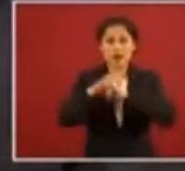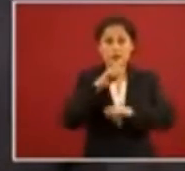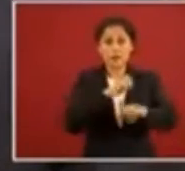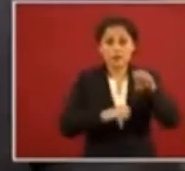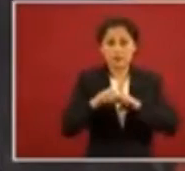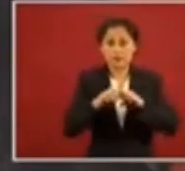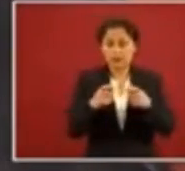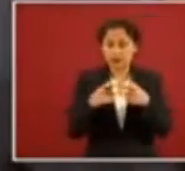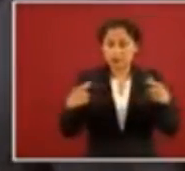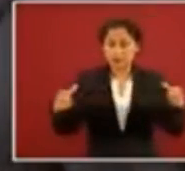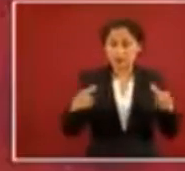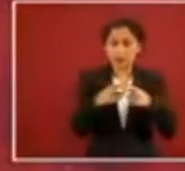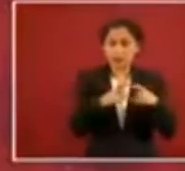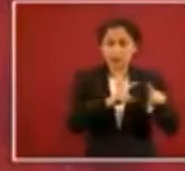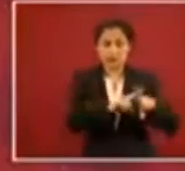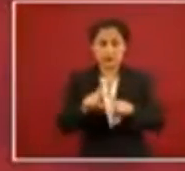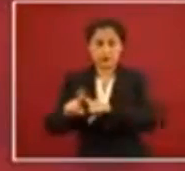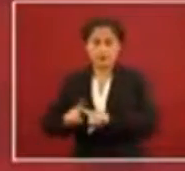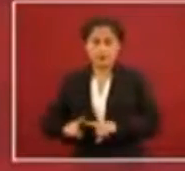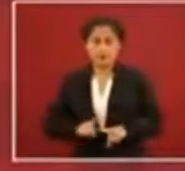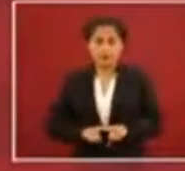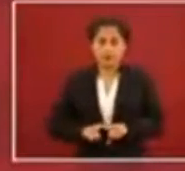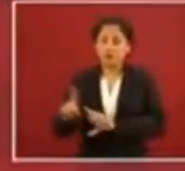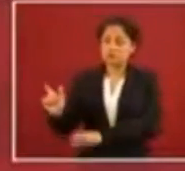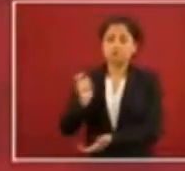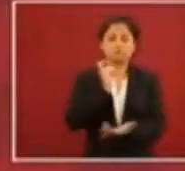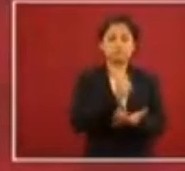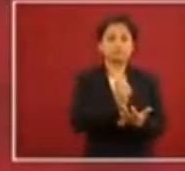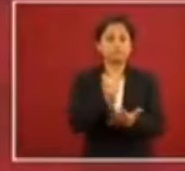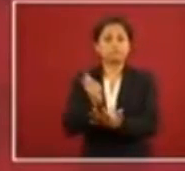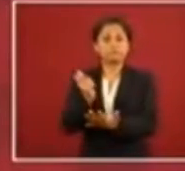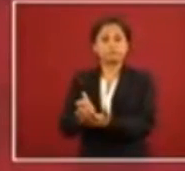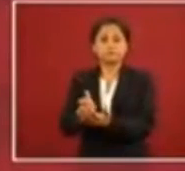si cobráramos los 50,